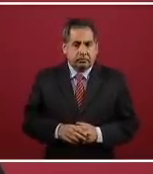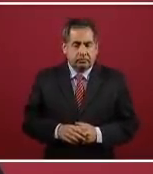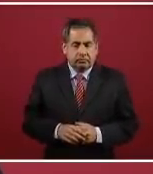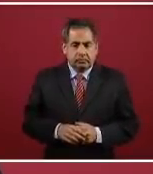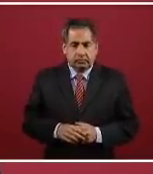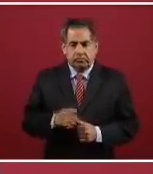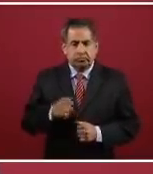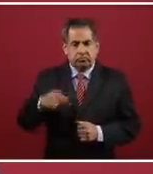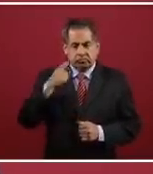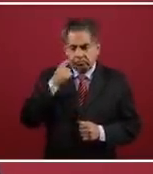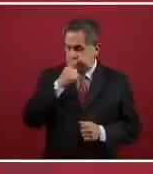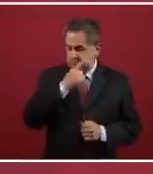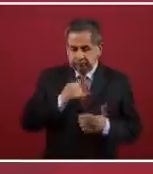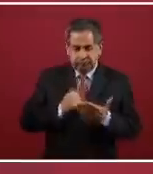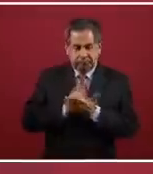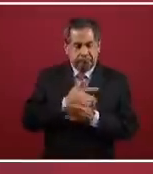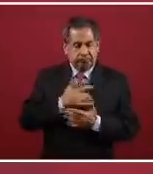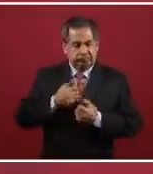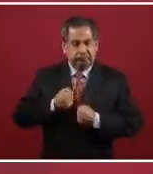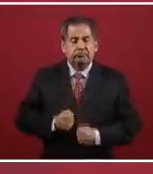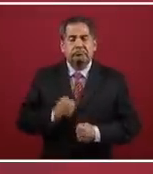por convicción,